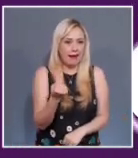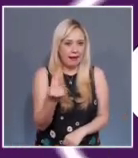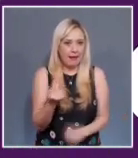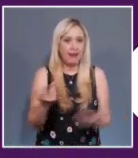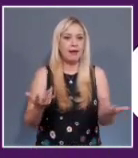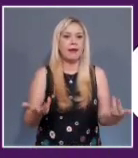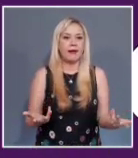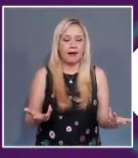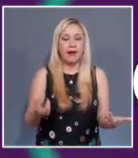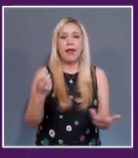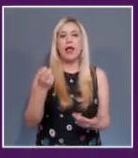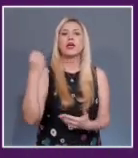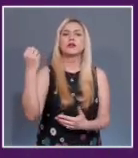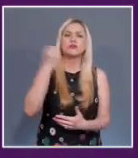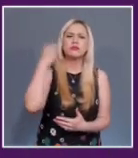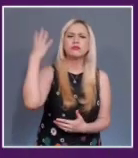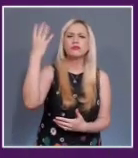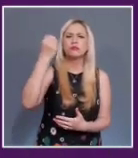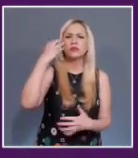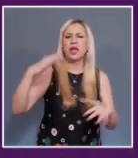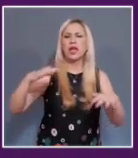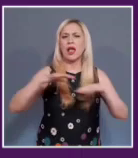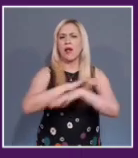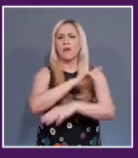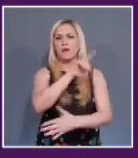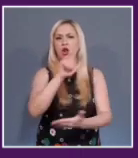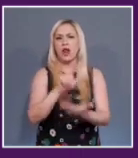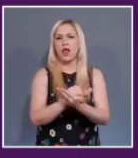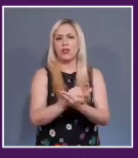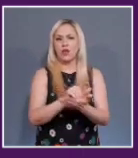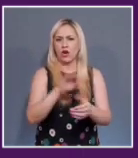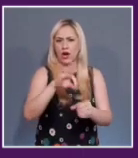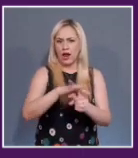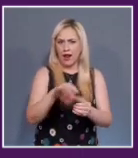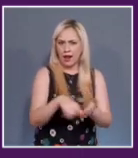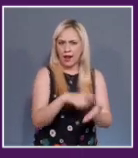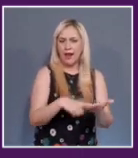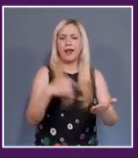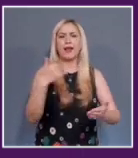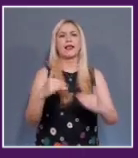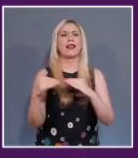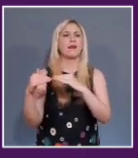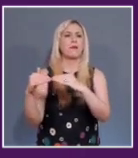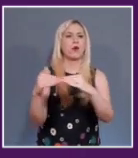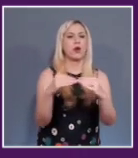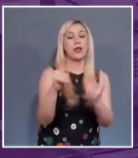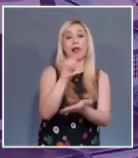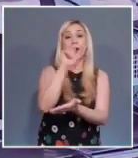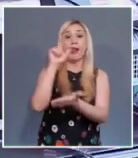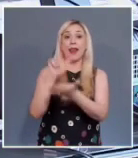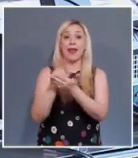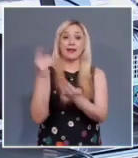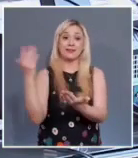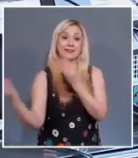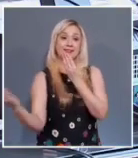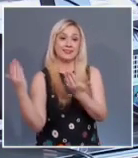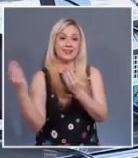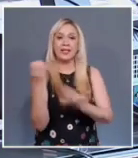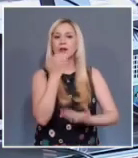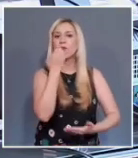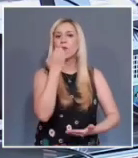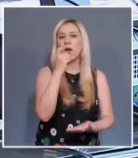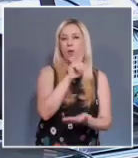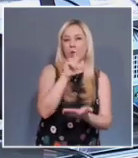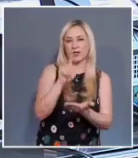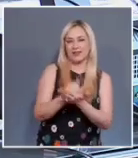y Democracia, miradas desde el derecho común y comparado, organizado por la Escuela Judicial Electoral, indicaron que las